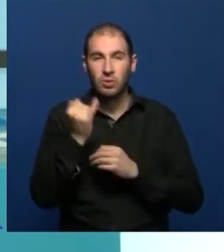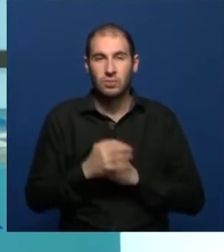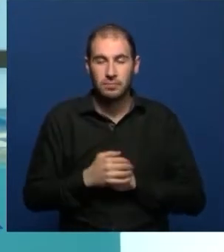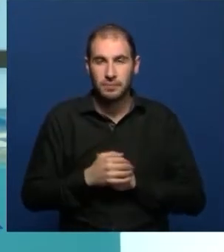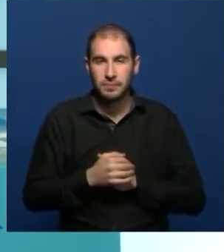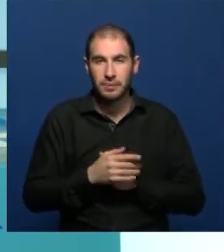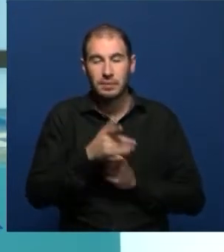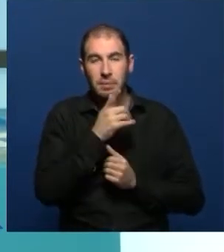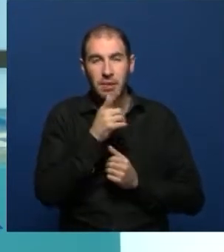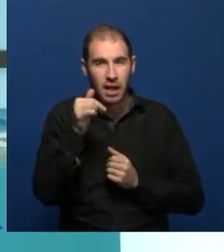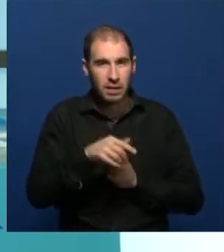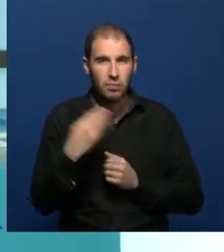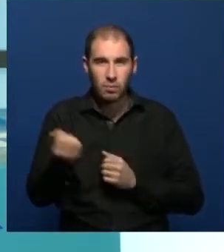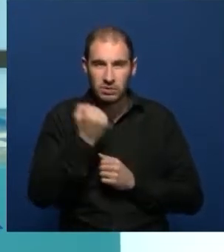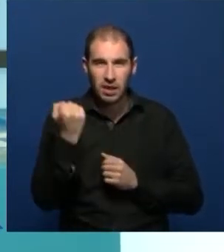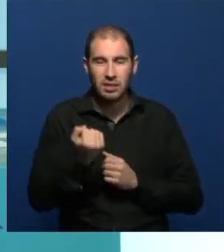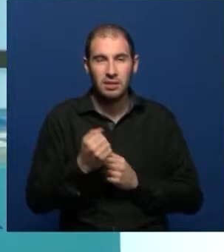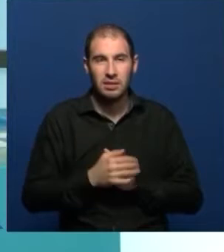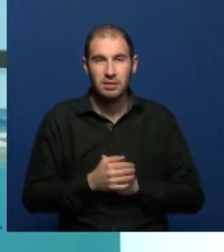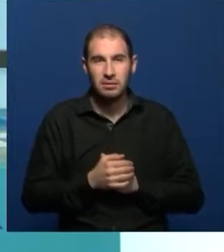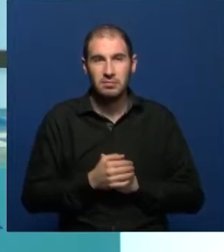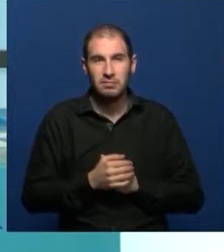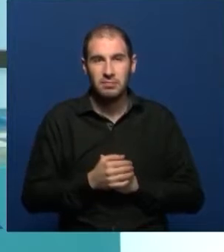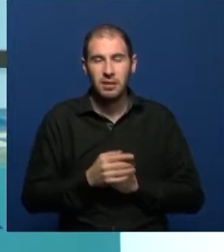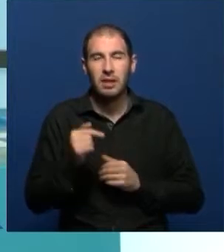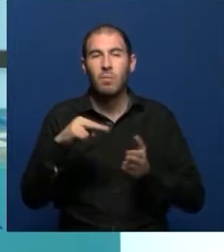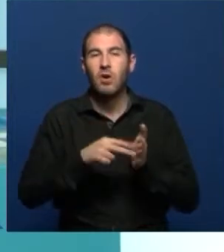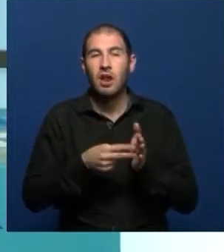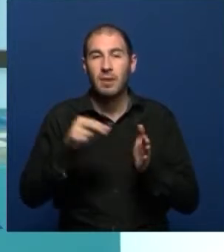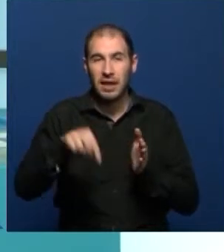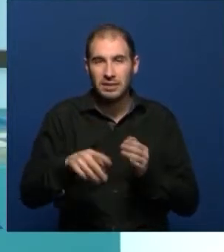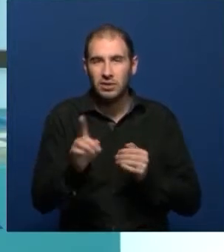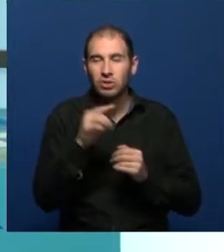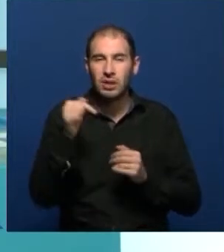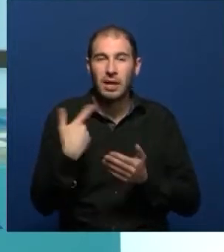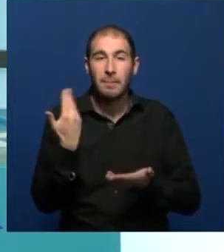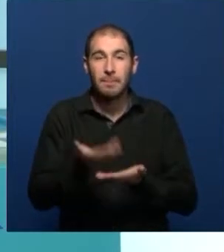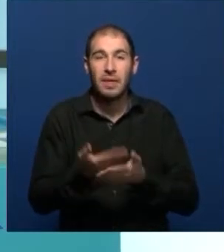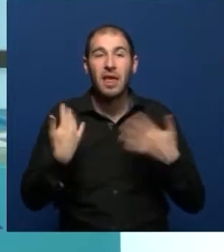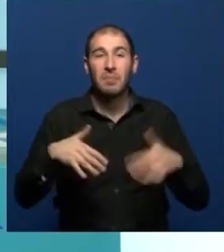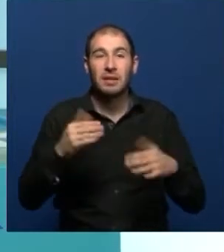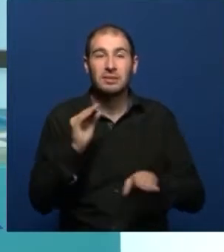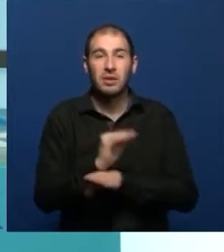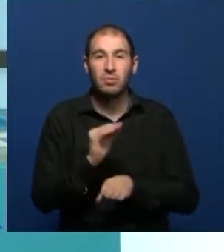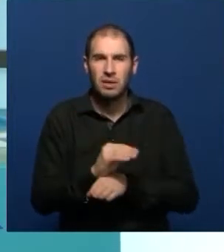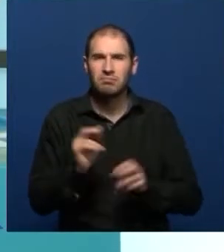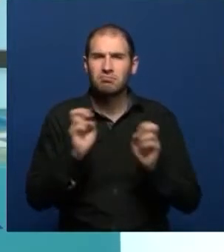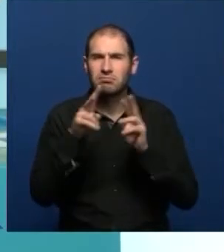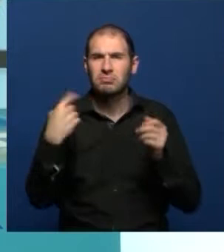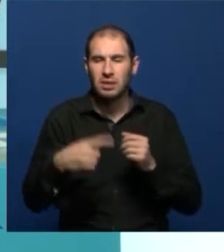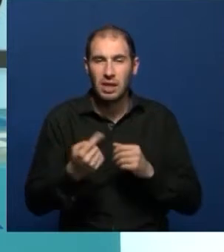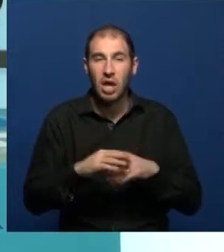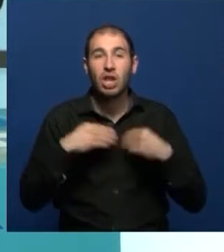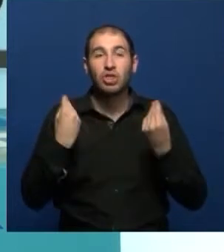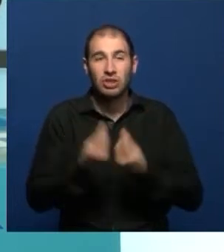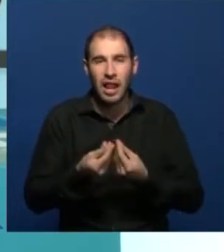que ahonda muy seriamente en este problema y por eso estamos solicitando la emergencia alimentaria, que tiene que ver con la